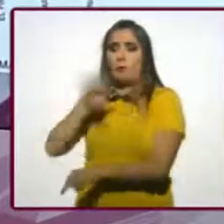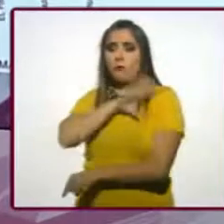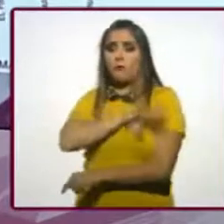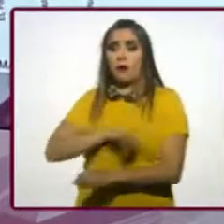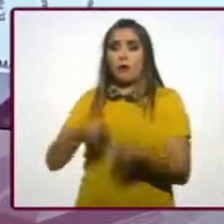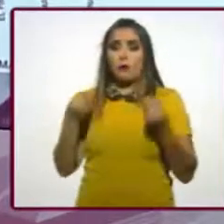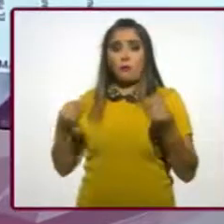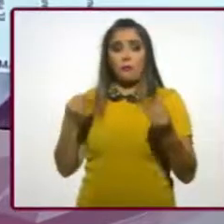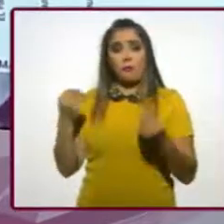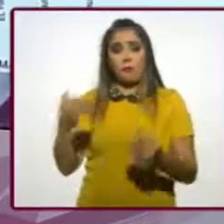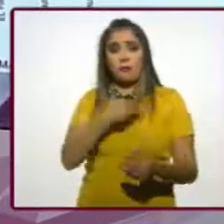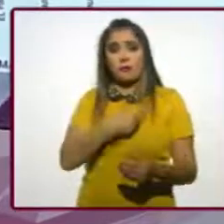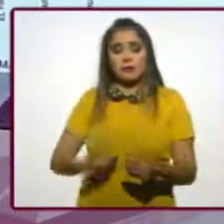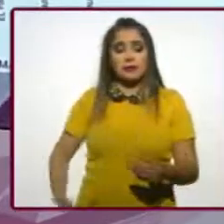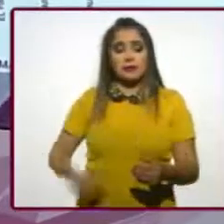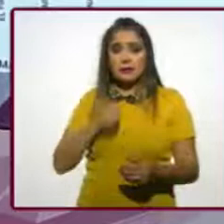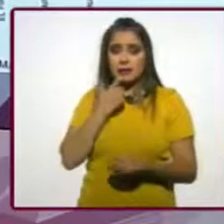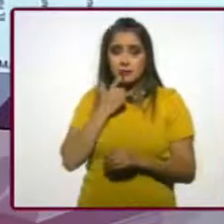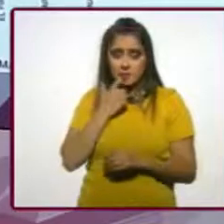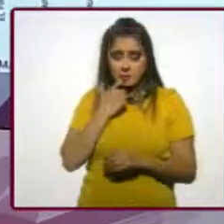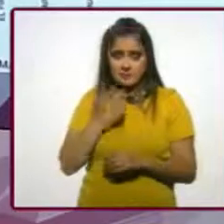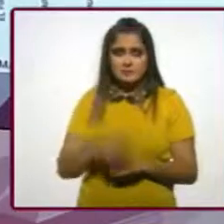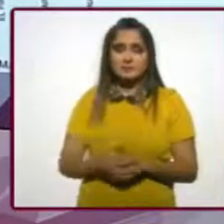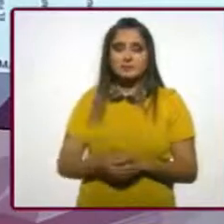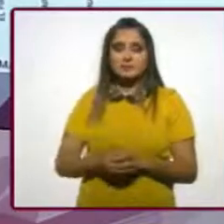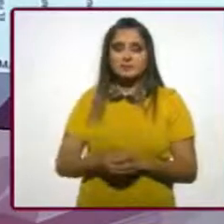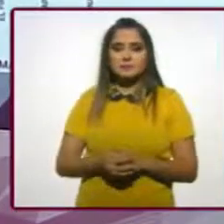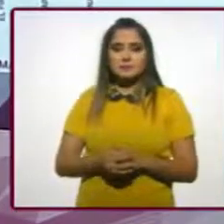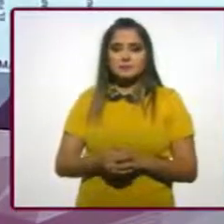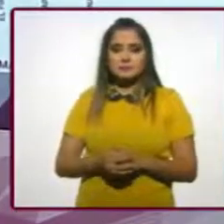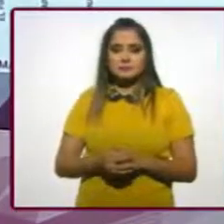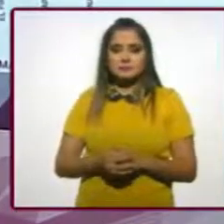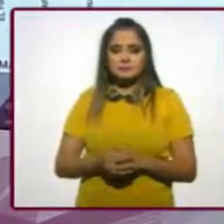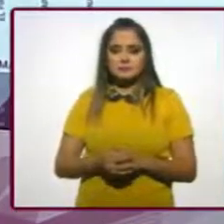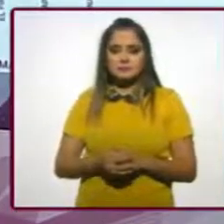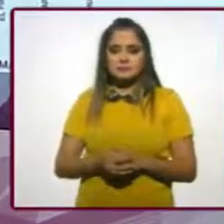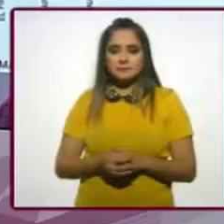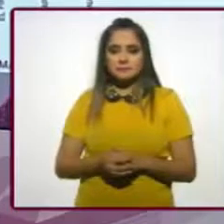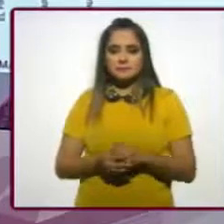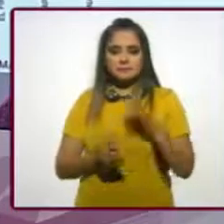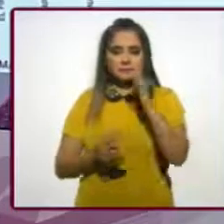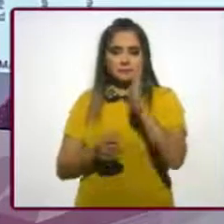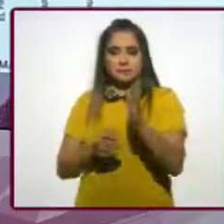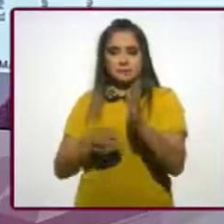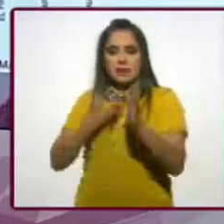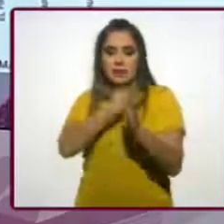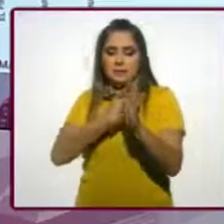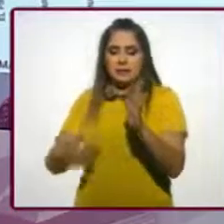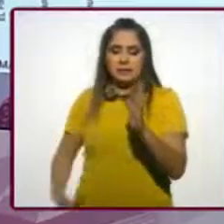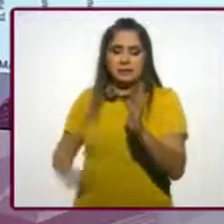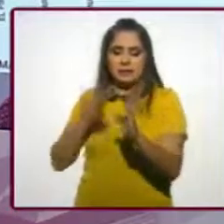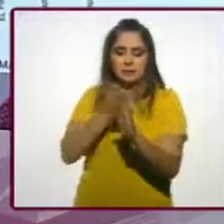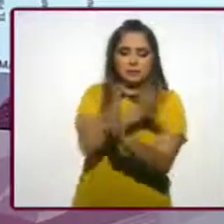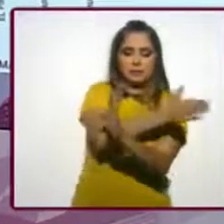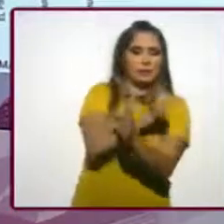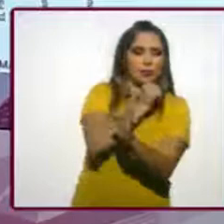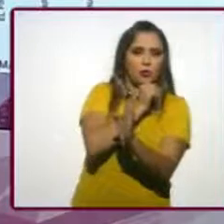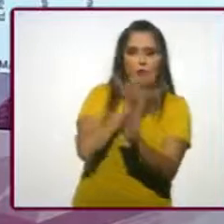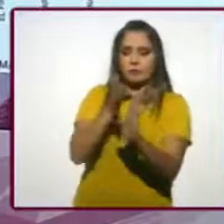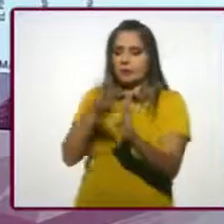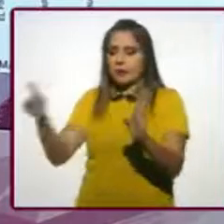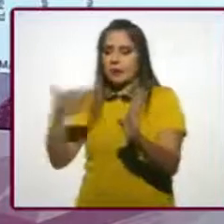hecho digamos, el evento de pasar a ser de presidente electo a presidente de la